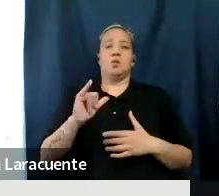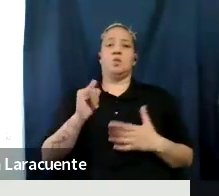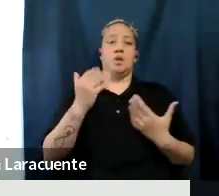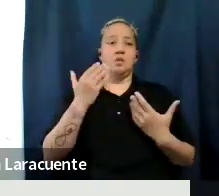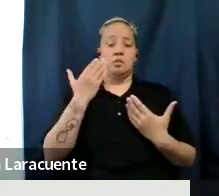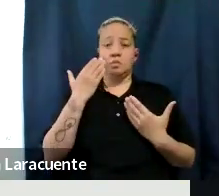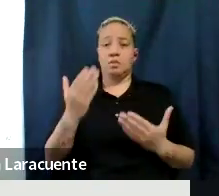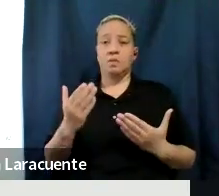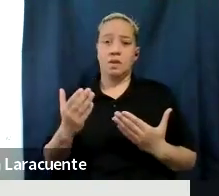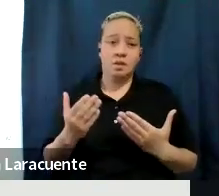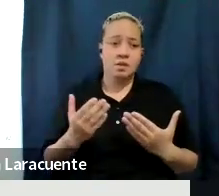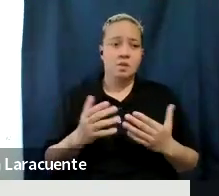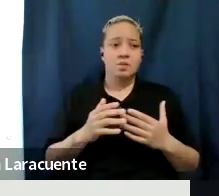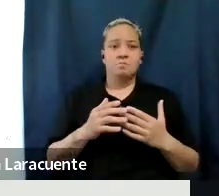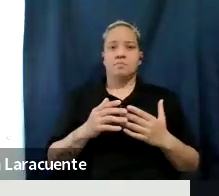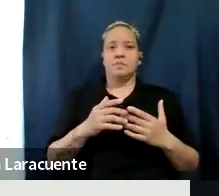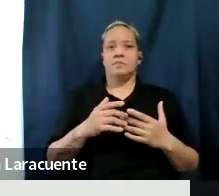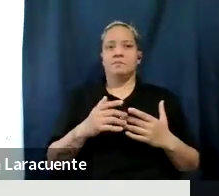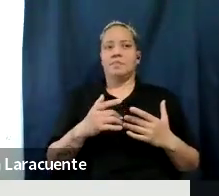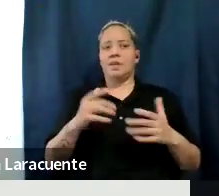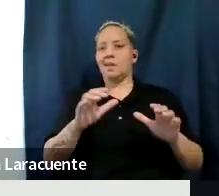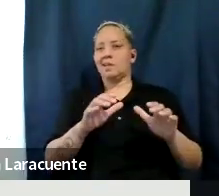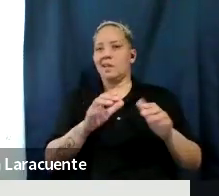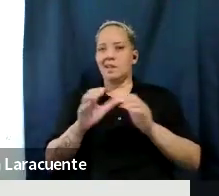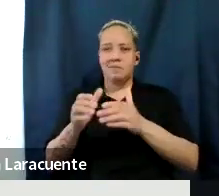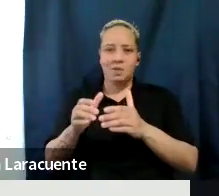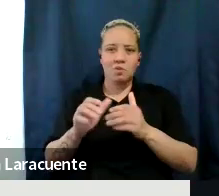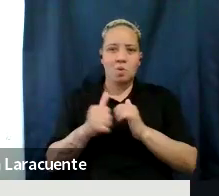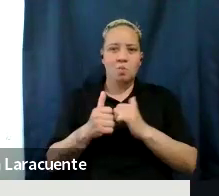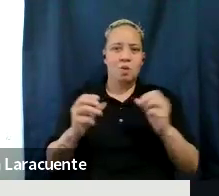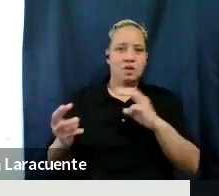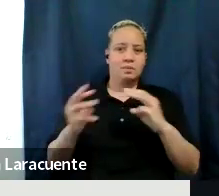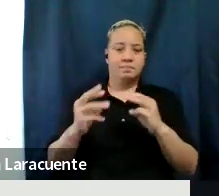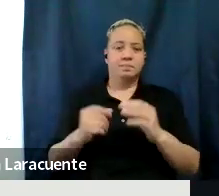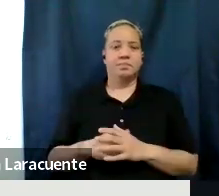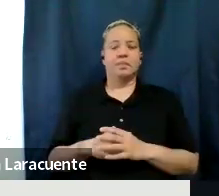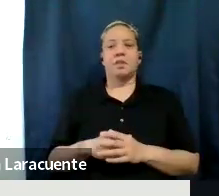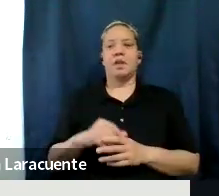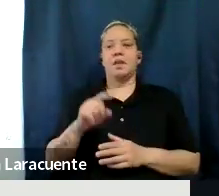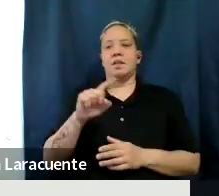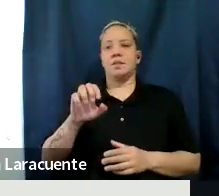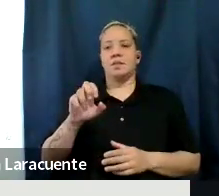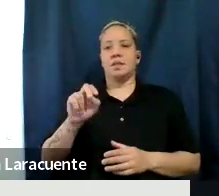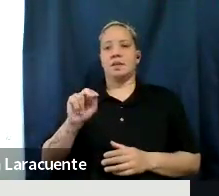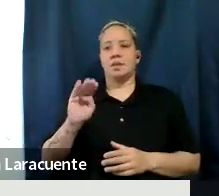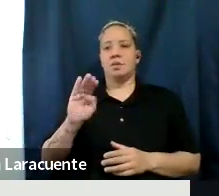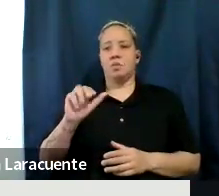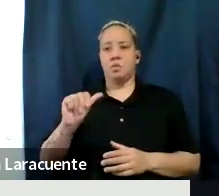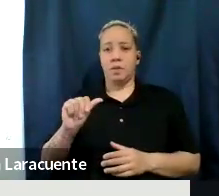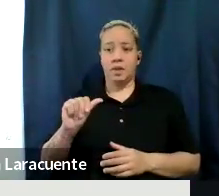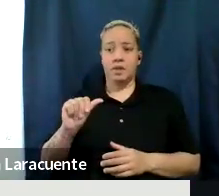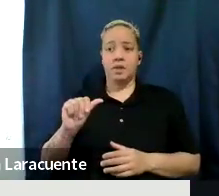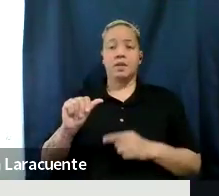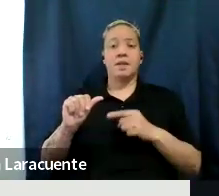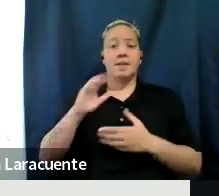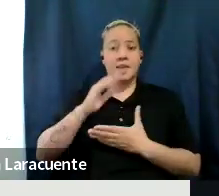como de una guerra, ¿no? Y es que esa circunstancia es que Zenobia Camprubí era hija de madre puertorriqueña,